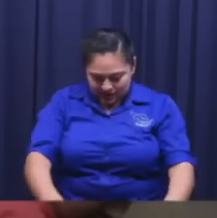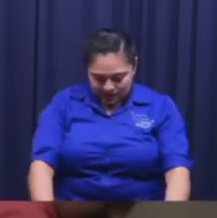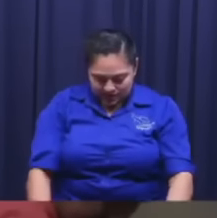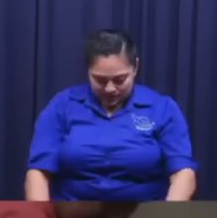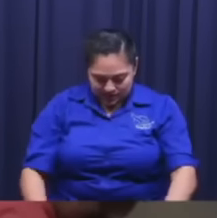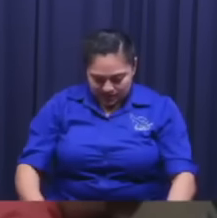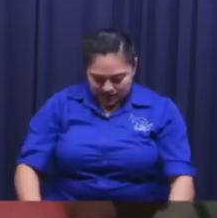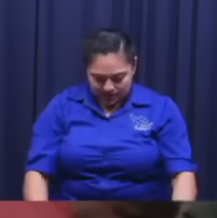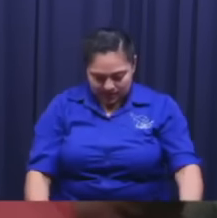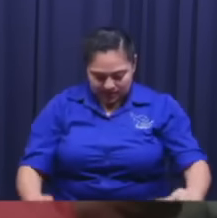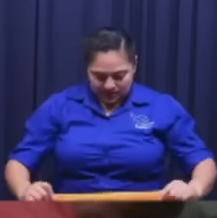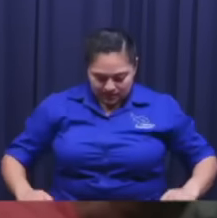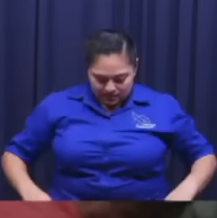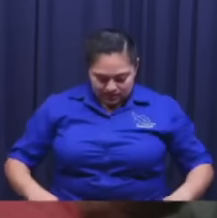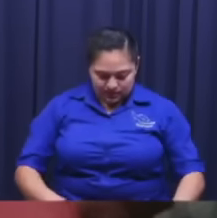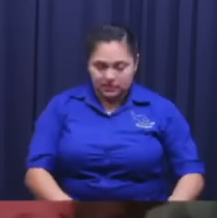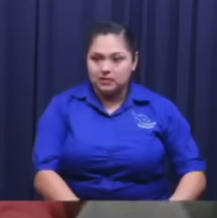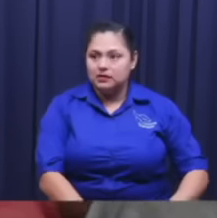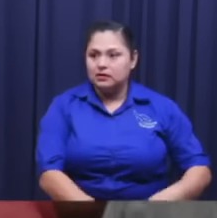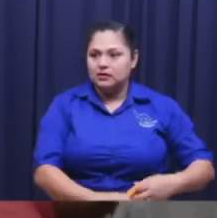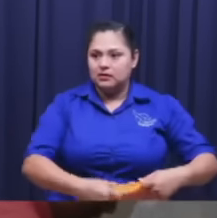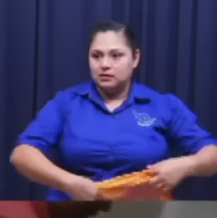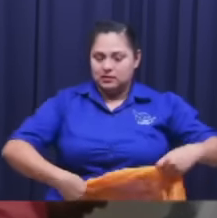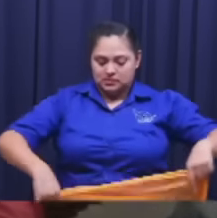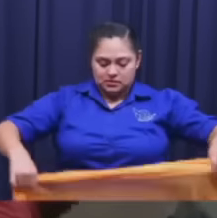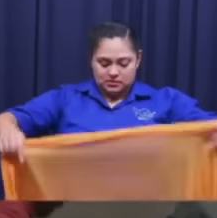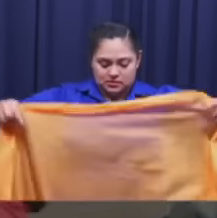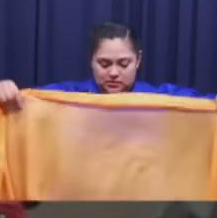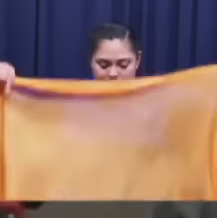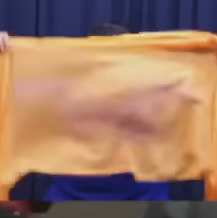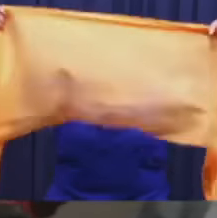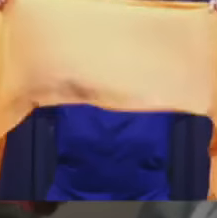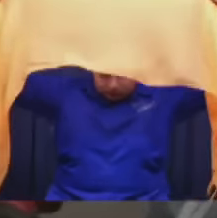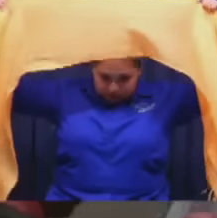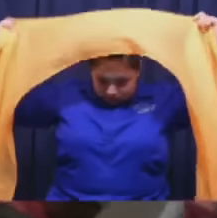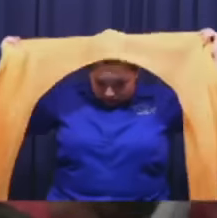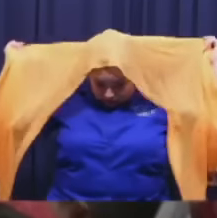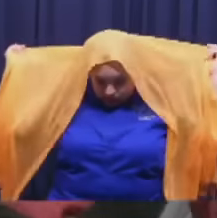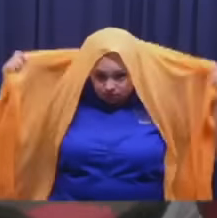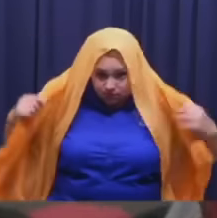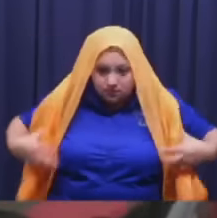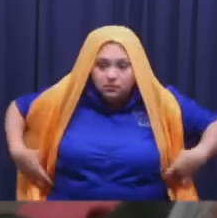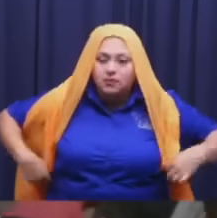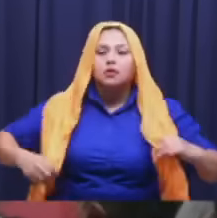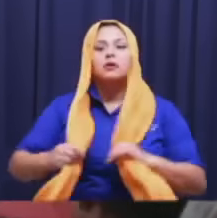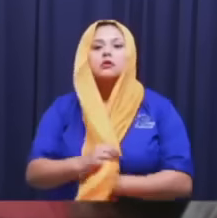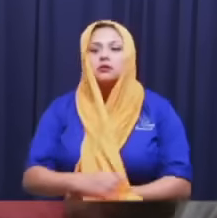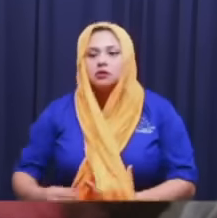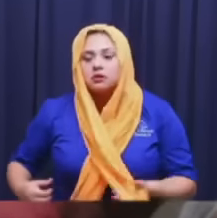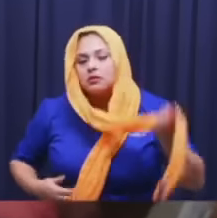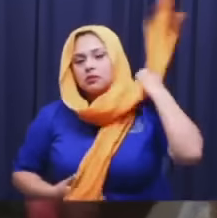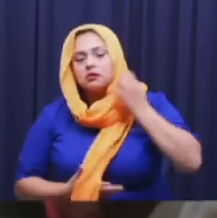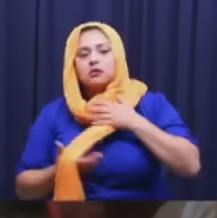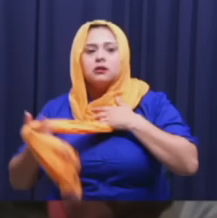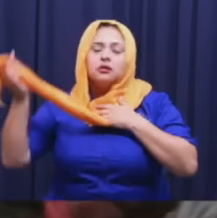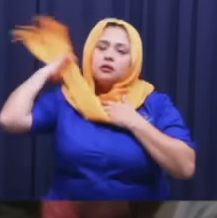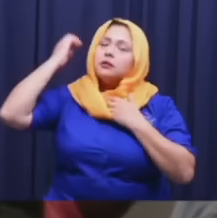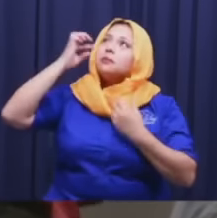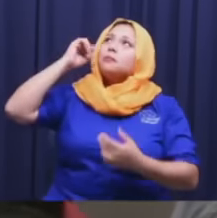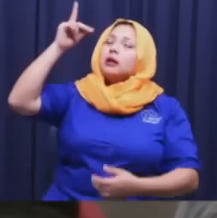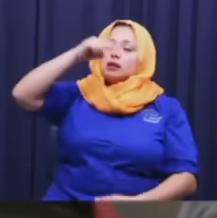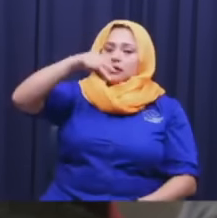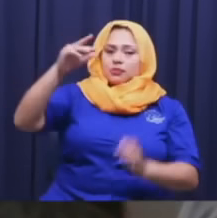favor. Y también mi hermano que me va a ayudar a ministrar. Padre, en el nombre de Jesús, tu palabra ha sido